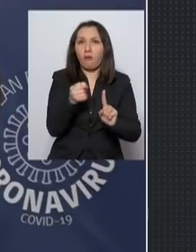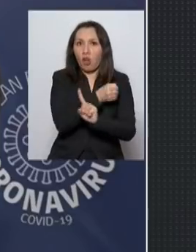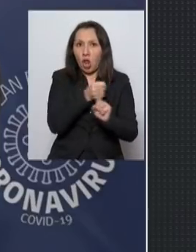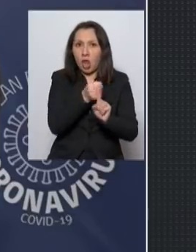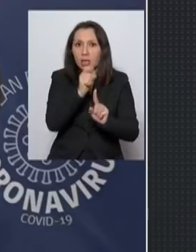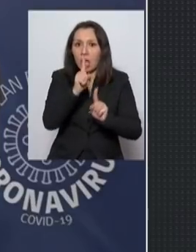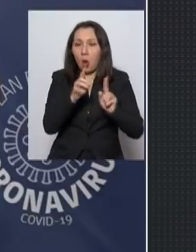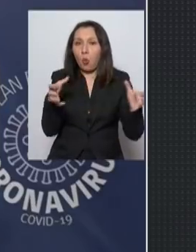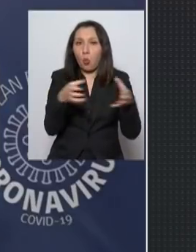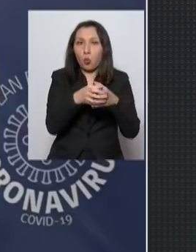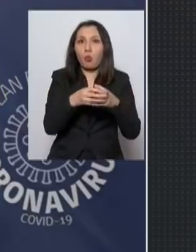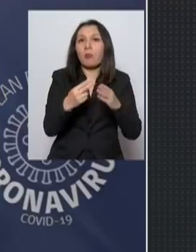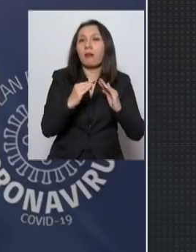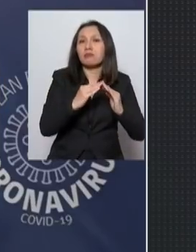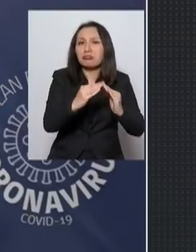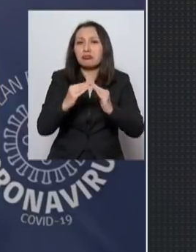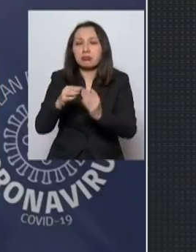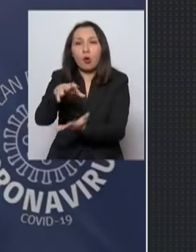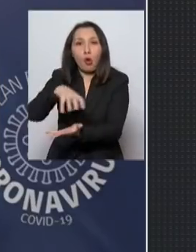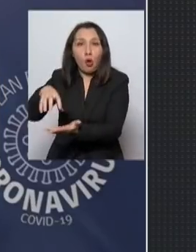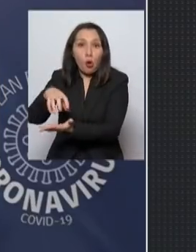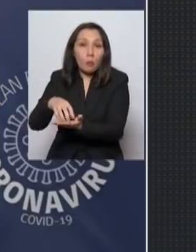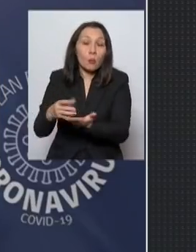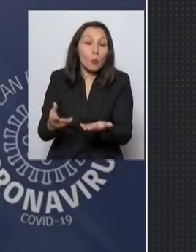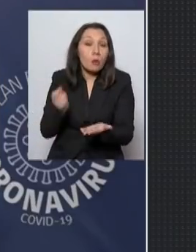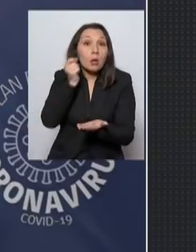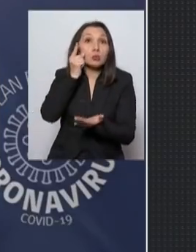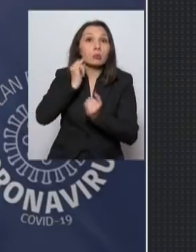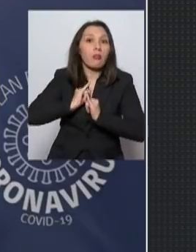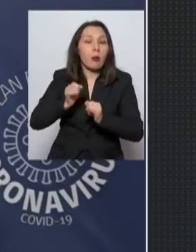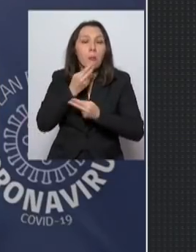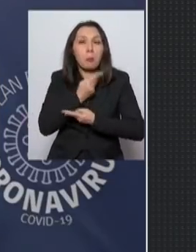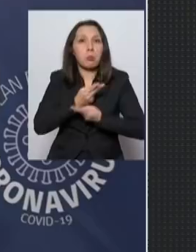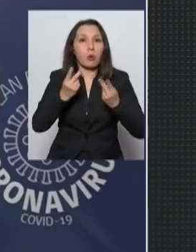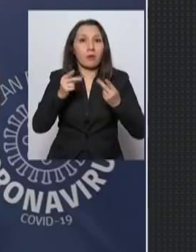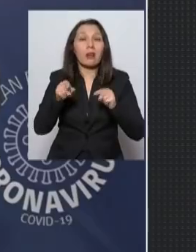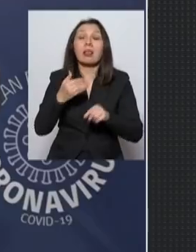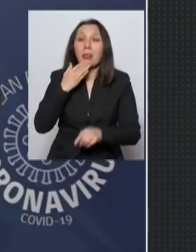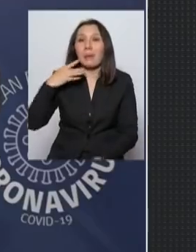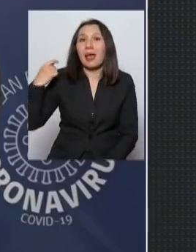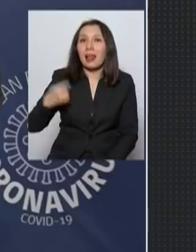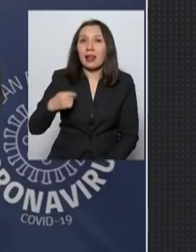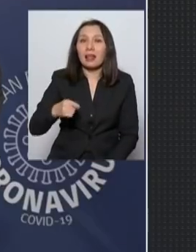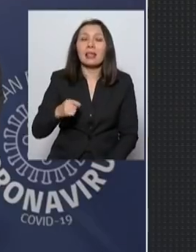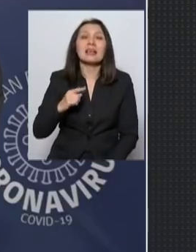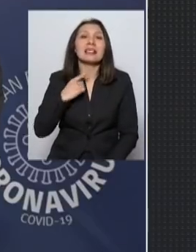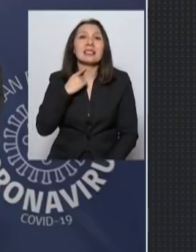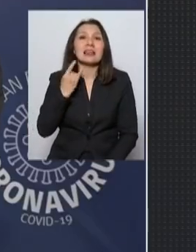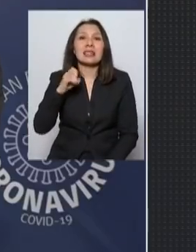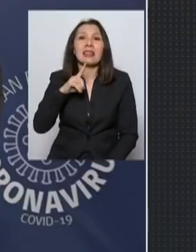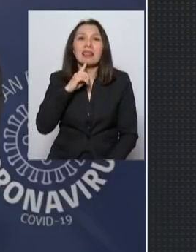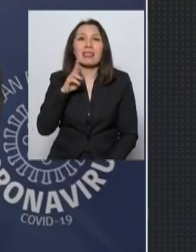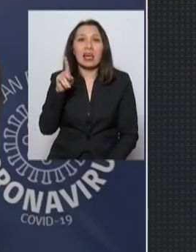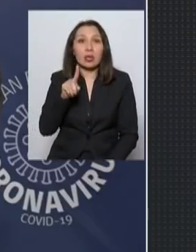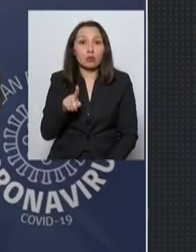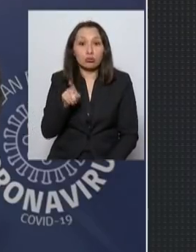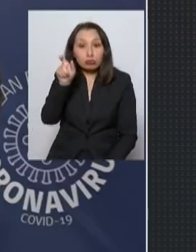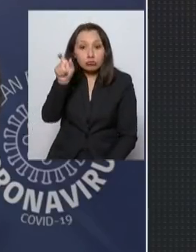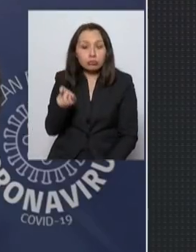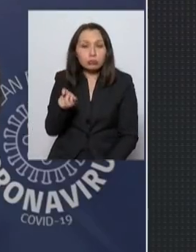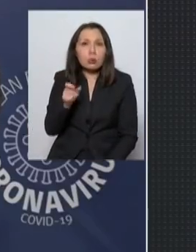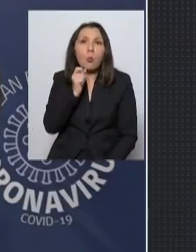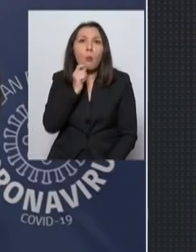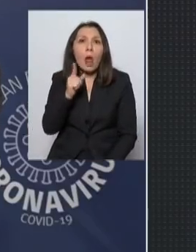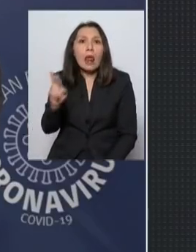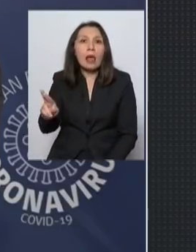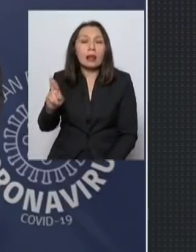determinados grupos en distintas comunas. Y respecto de la situación del senador Rabindranath Quintero, si se conoce qué